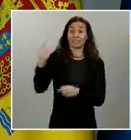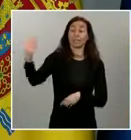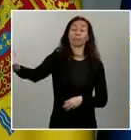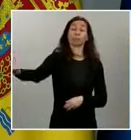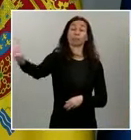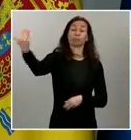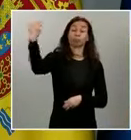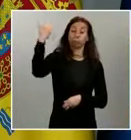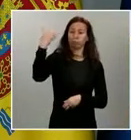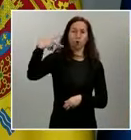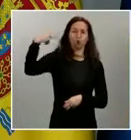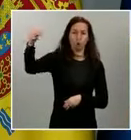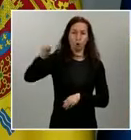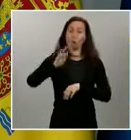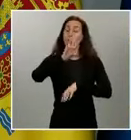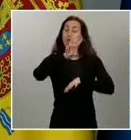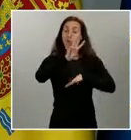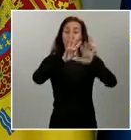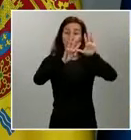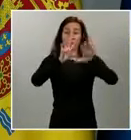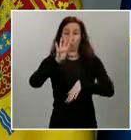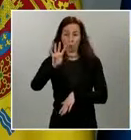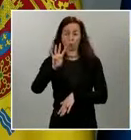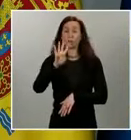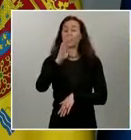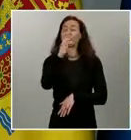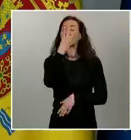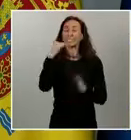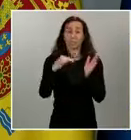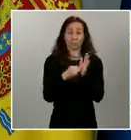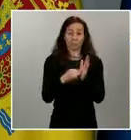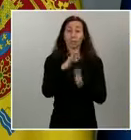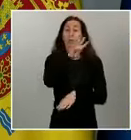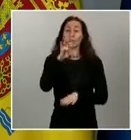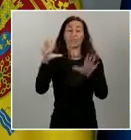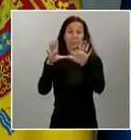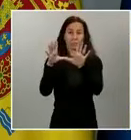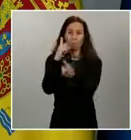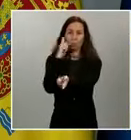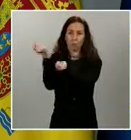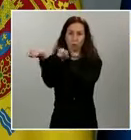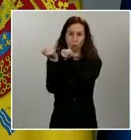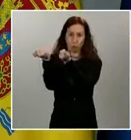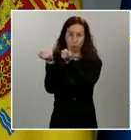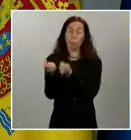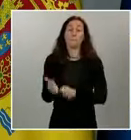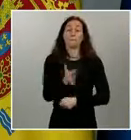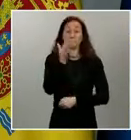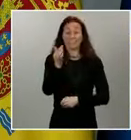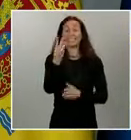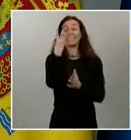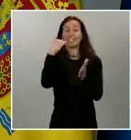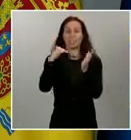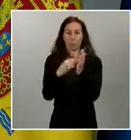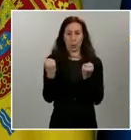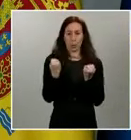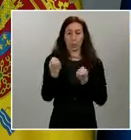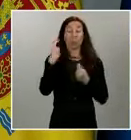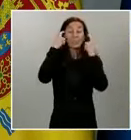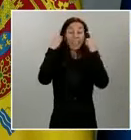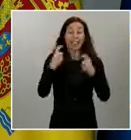personas de las 3.410 que se controlaron, aparte de controlar 3.000 vehículos que pretendían entrar en